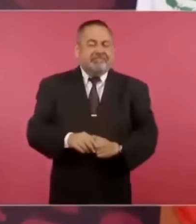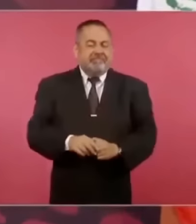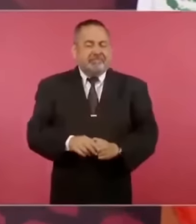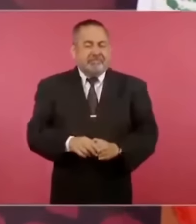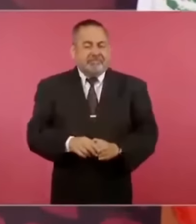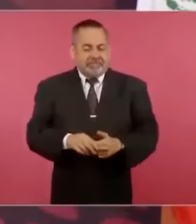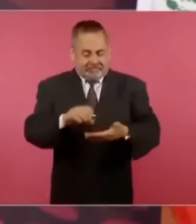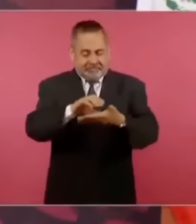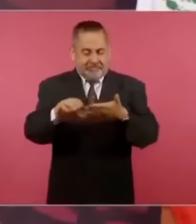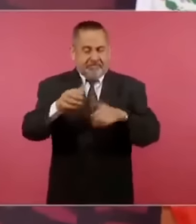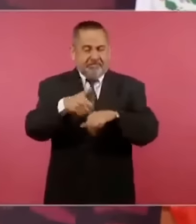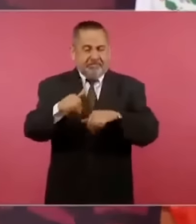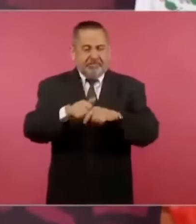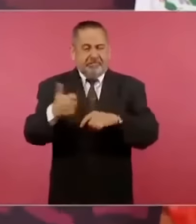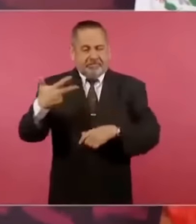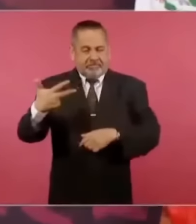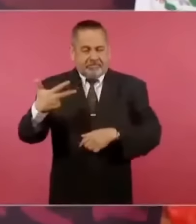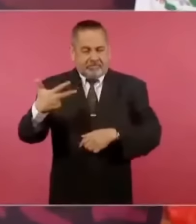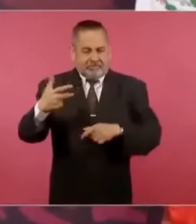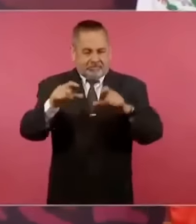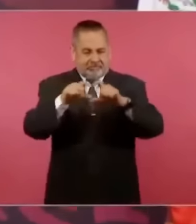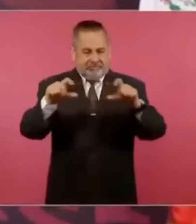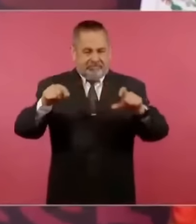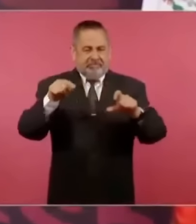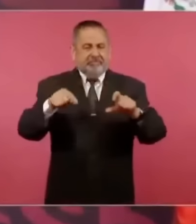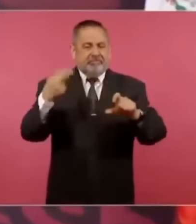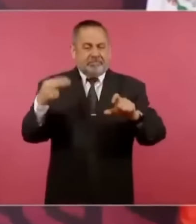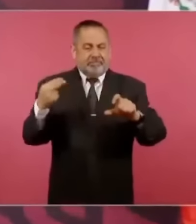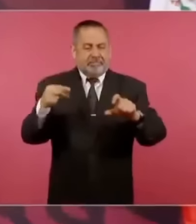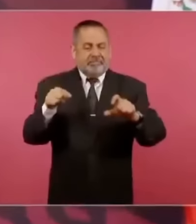el capítulo 8, que se llama